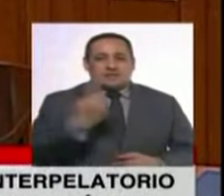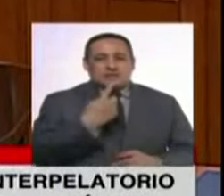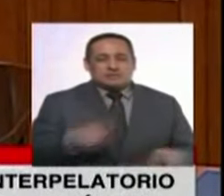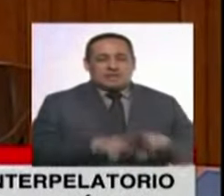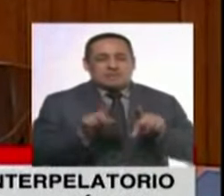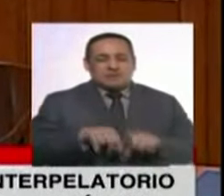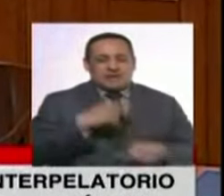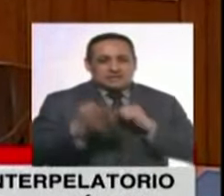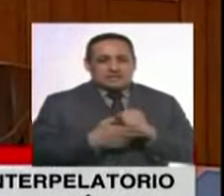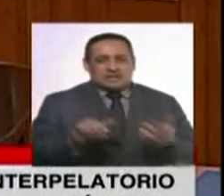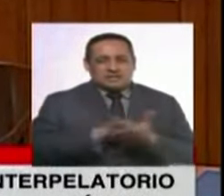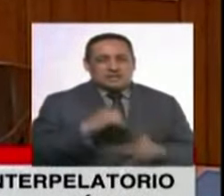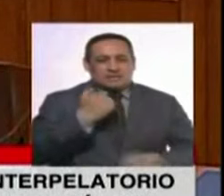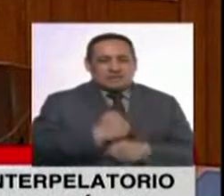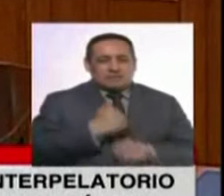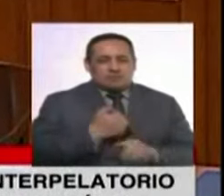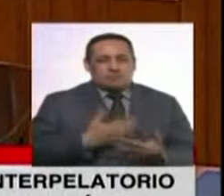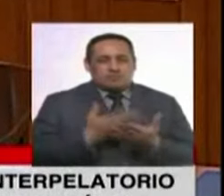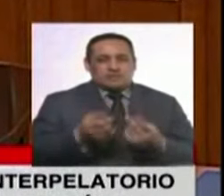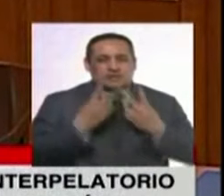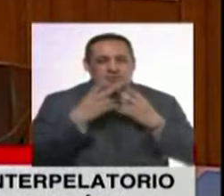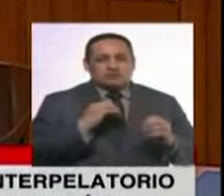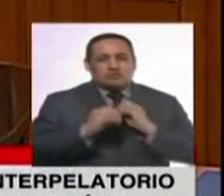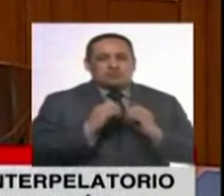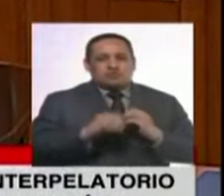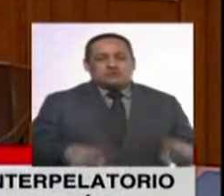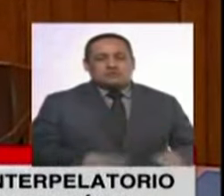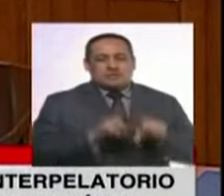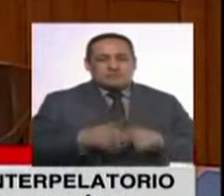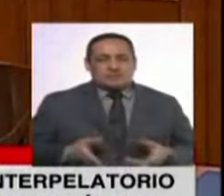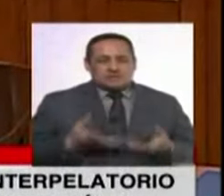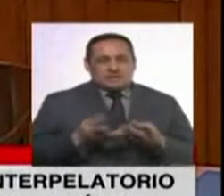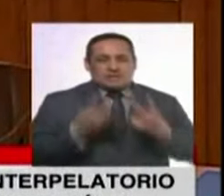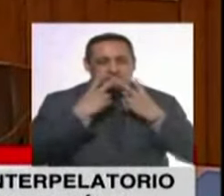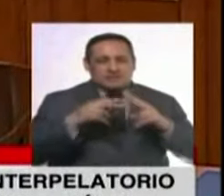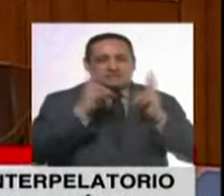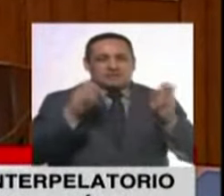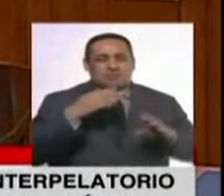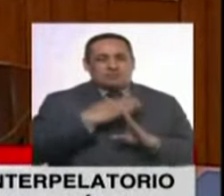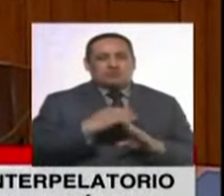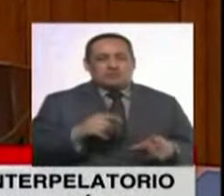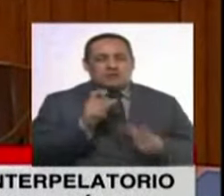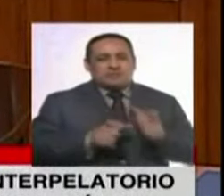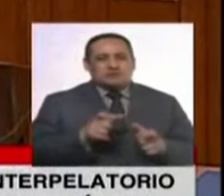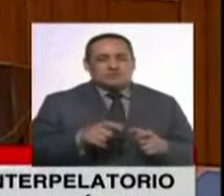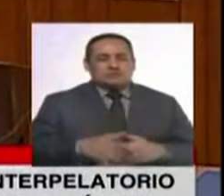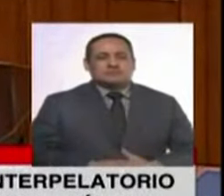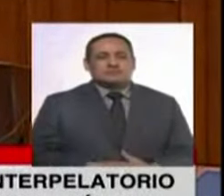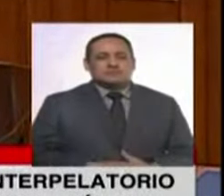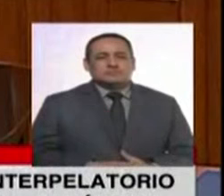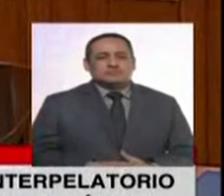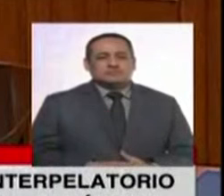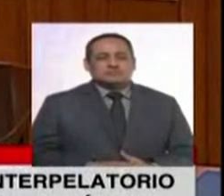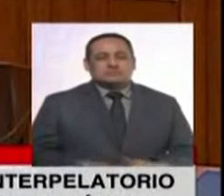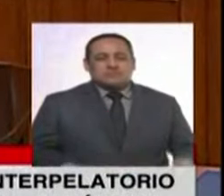garantizar que las acciones y estrategias implementadas generen impacto positivo en nuestra población